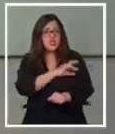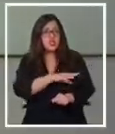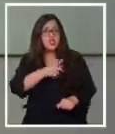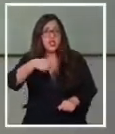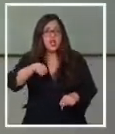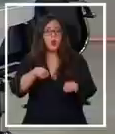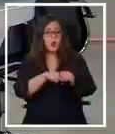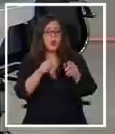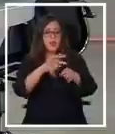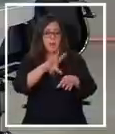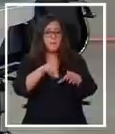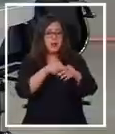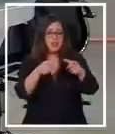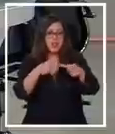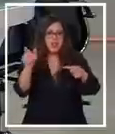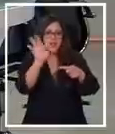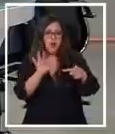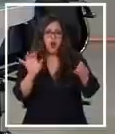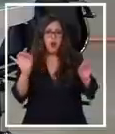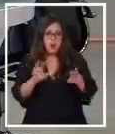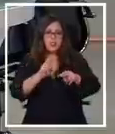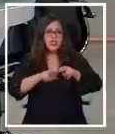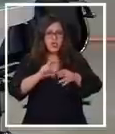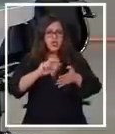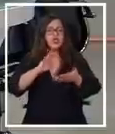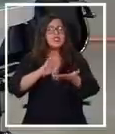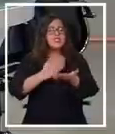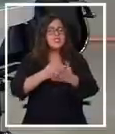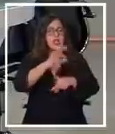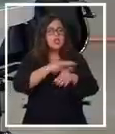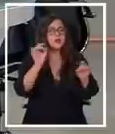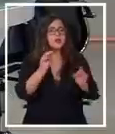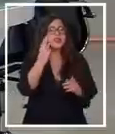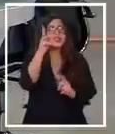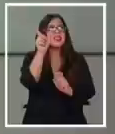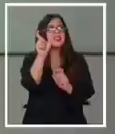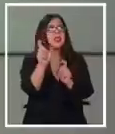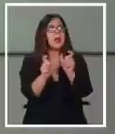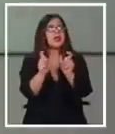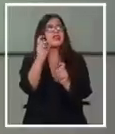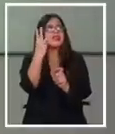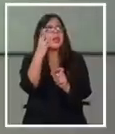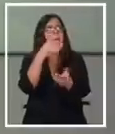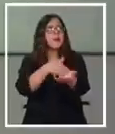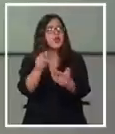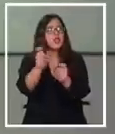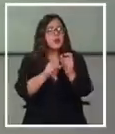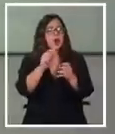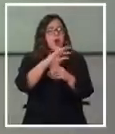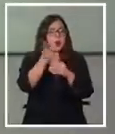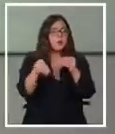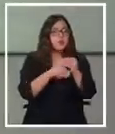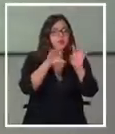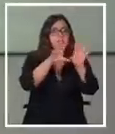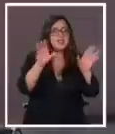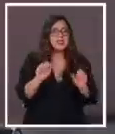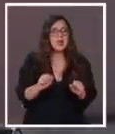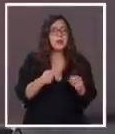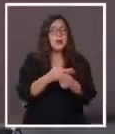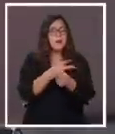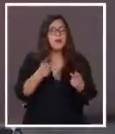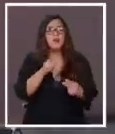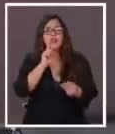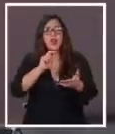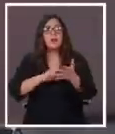están en fonasa se va a arreglar la salud si es que tres millones de personas nos sumamos al sistema público tiene